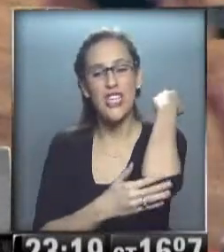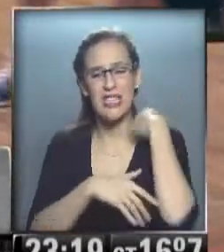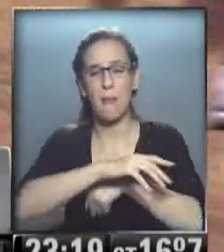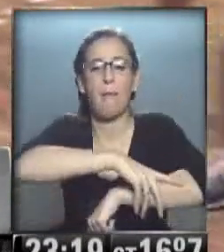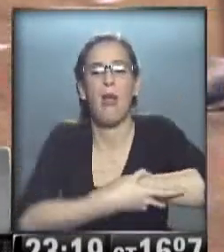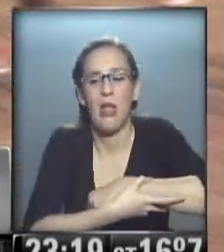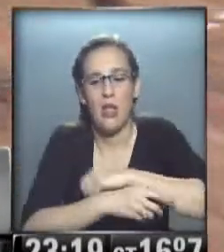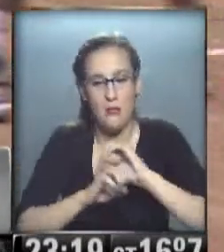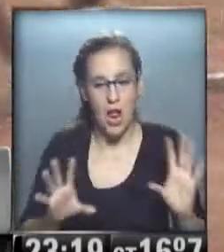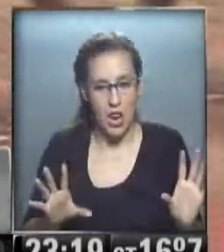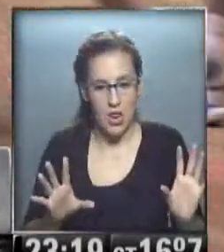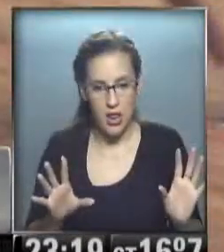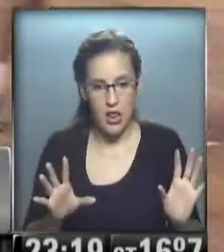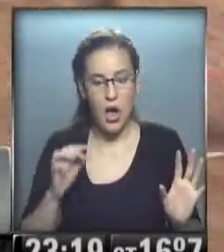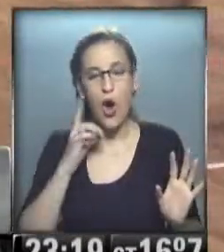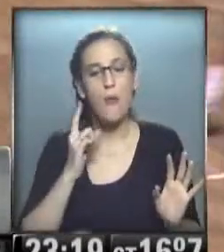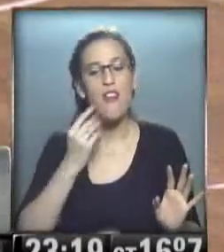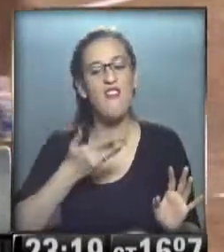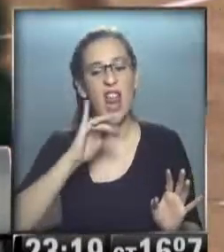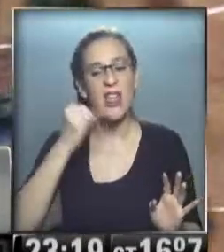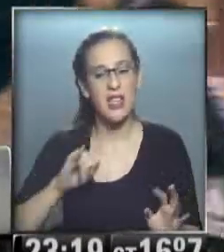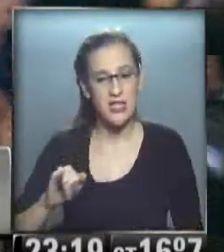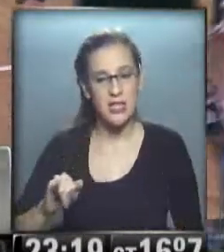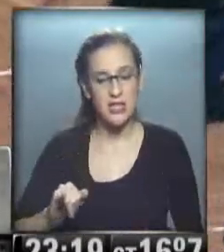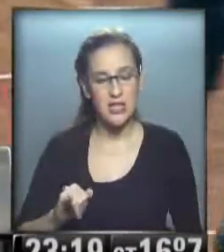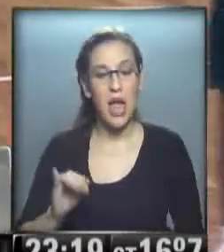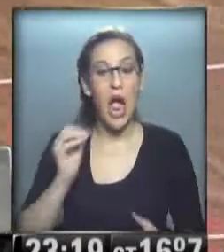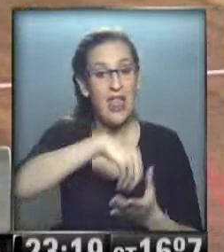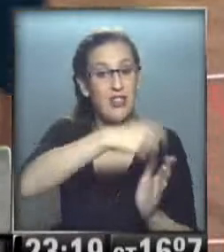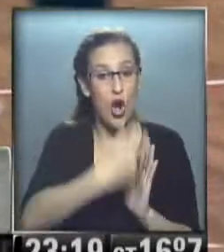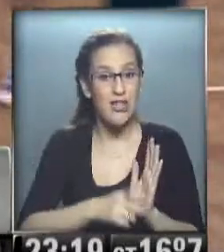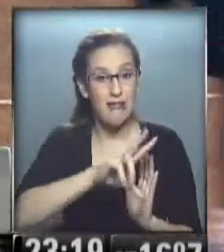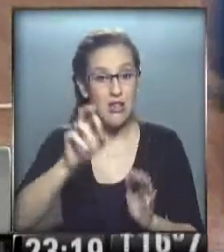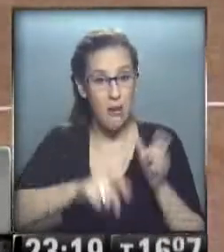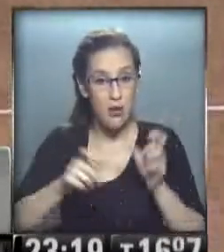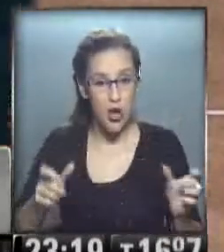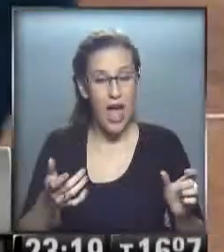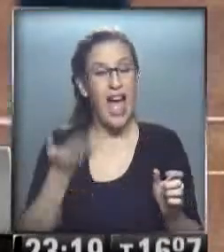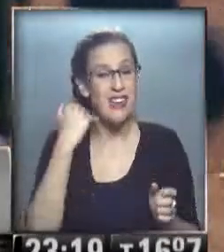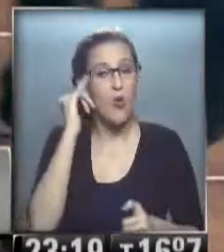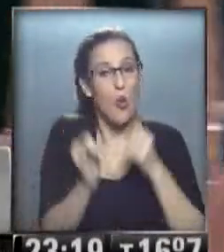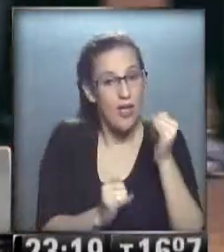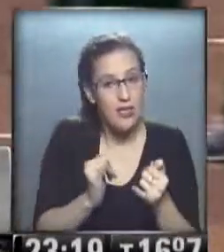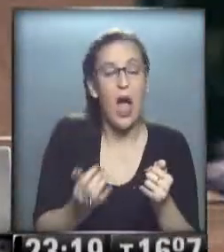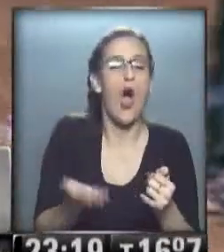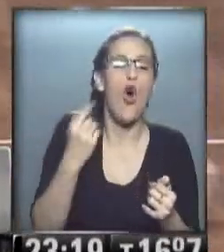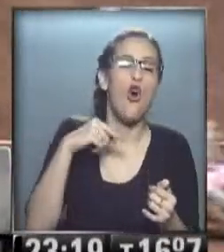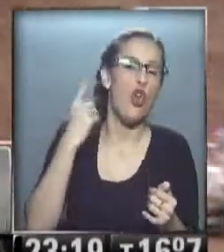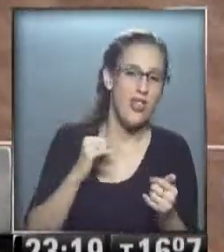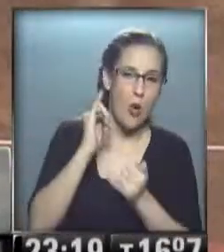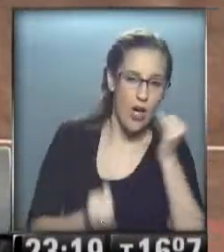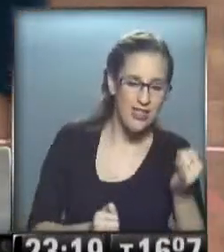el futbolista de Celta de Vigo, Augusto Fernández, uno de los que entraba dentro de esa lista de 30 que leíamos el otro día o que comentábamos, y que todavía